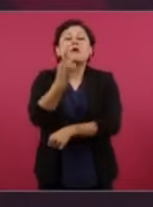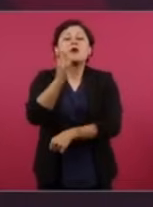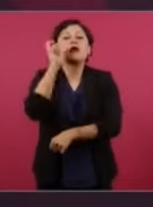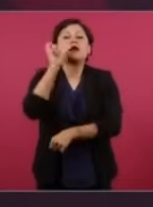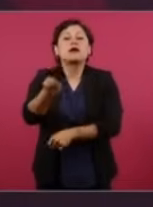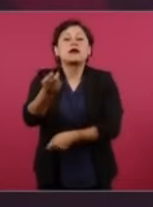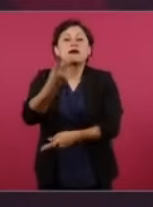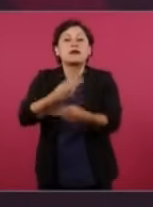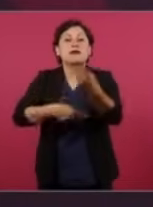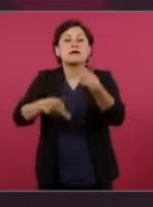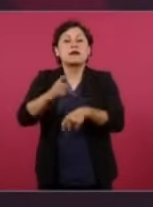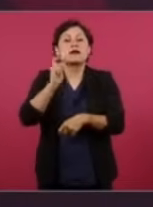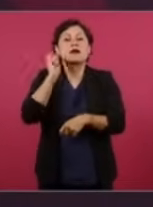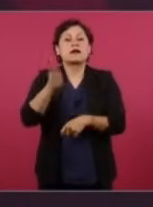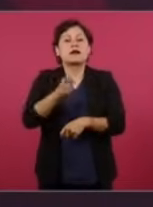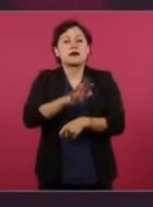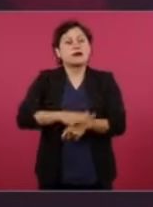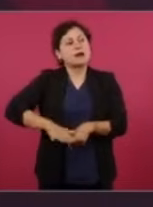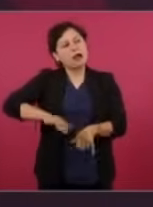privilegios.